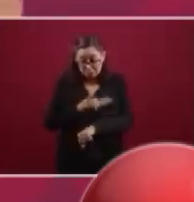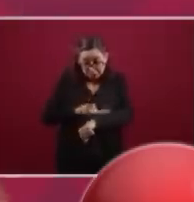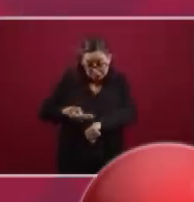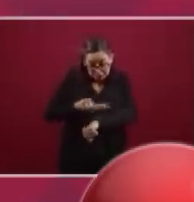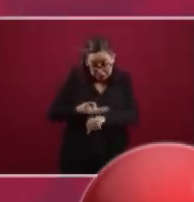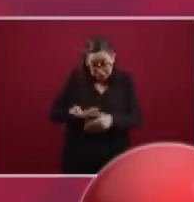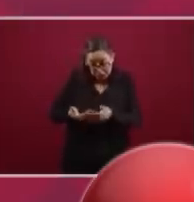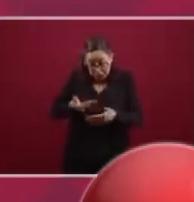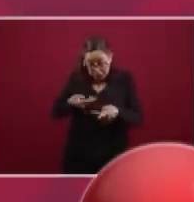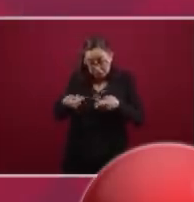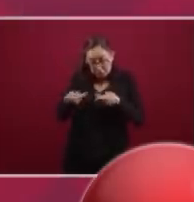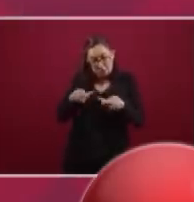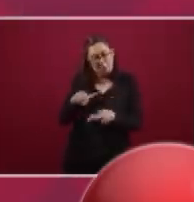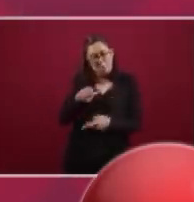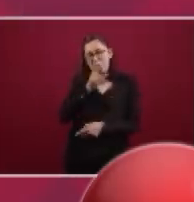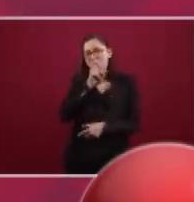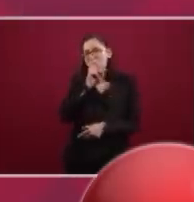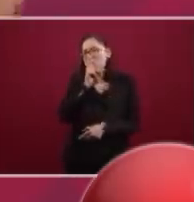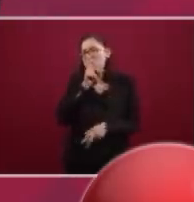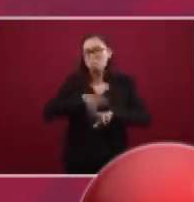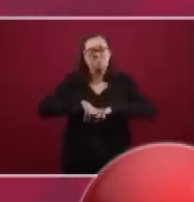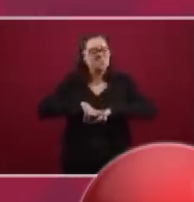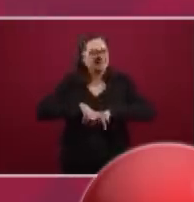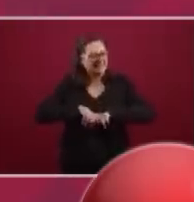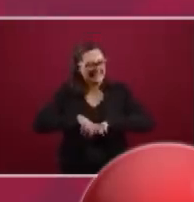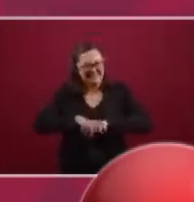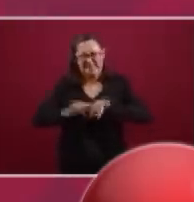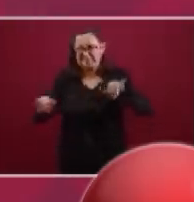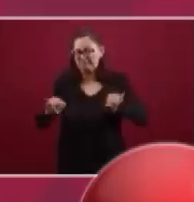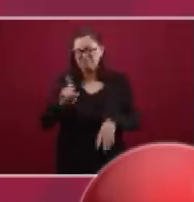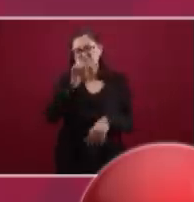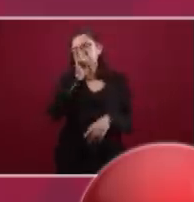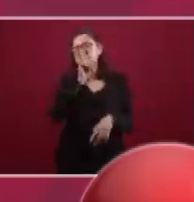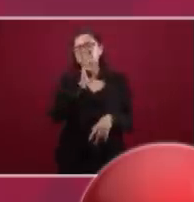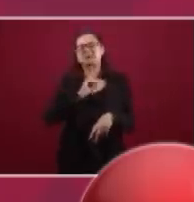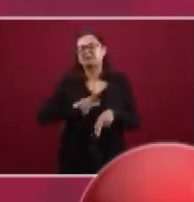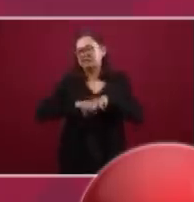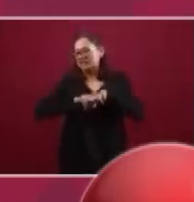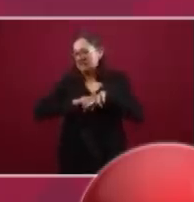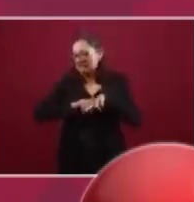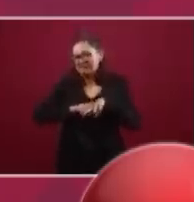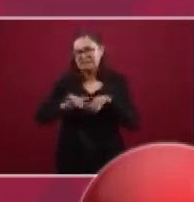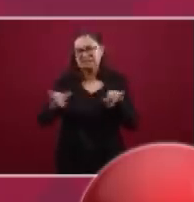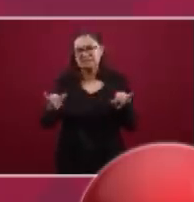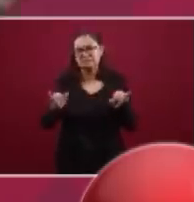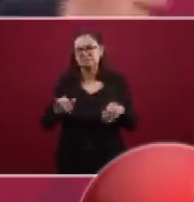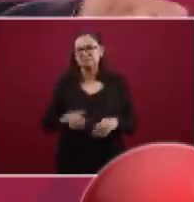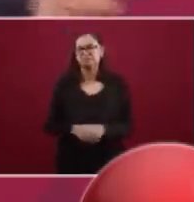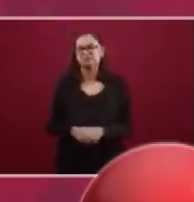no es cierto. O sea, eso es falso. O sea, porque si no, ¿para qué hacemos